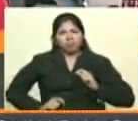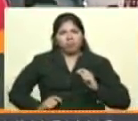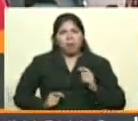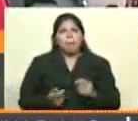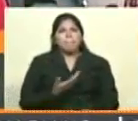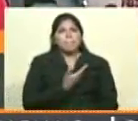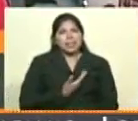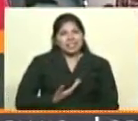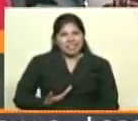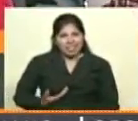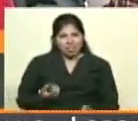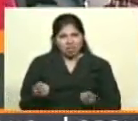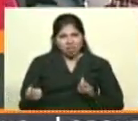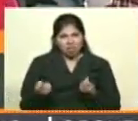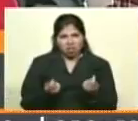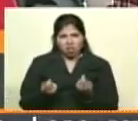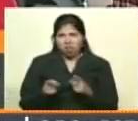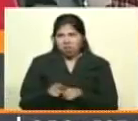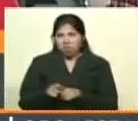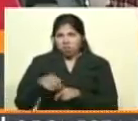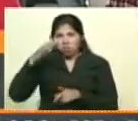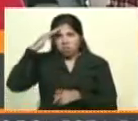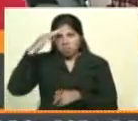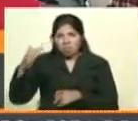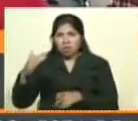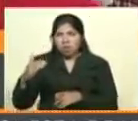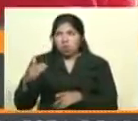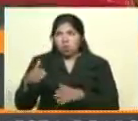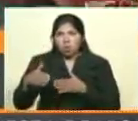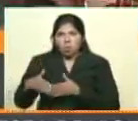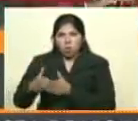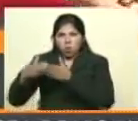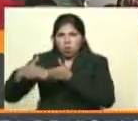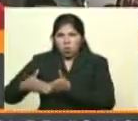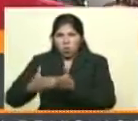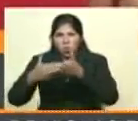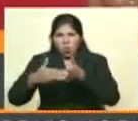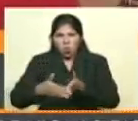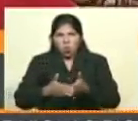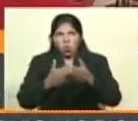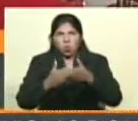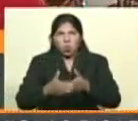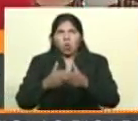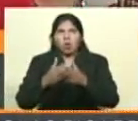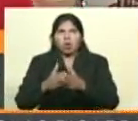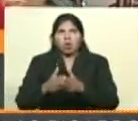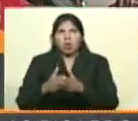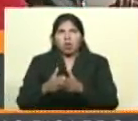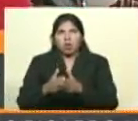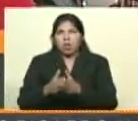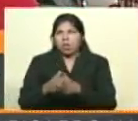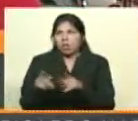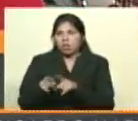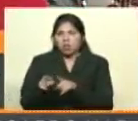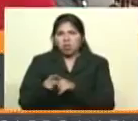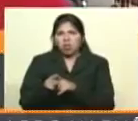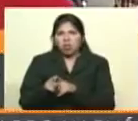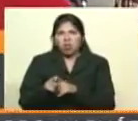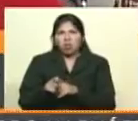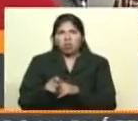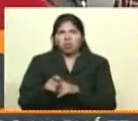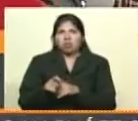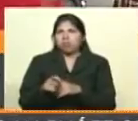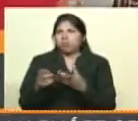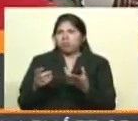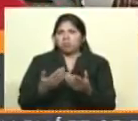¿Ah? Con una invasión gringa, van a llegar aquí miles de marines y van a caminar por la Plaza Bolívar libre los marines y van a poner un presidente de